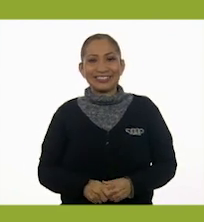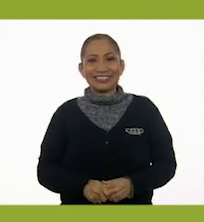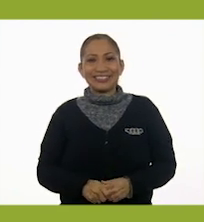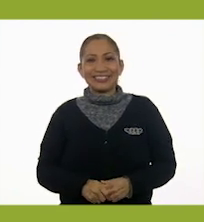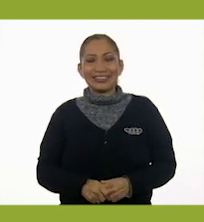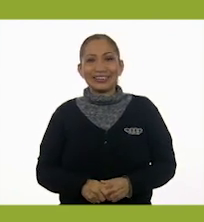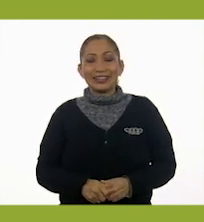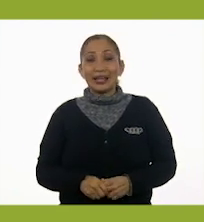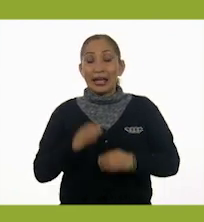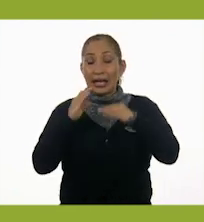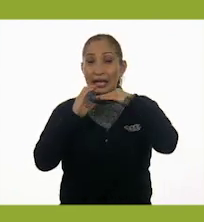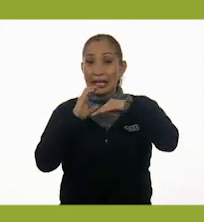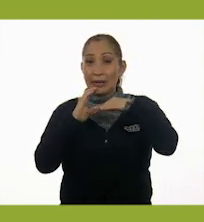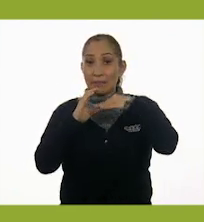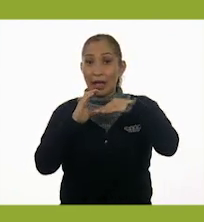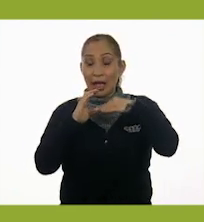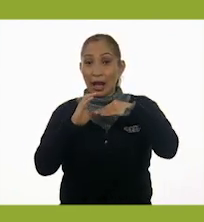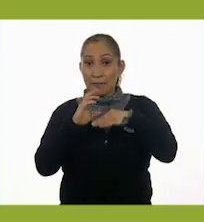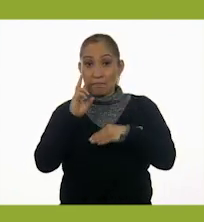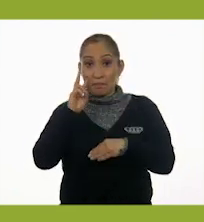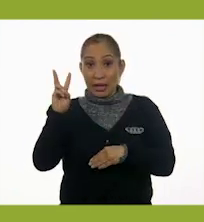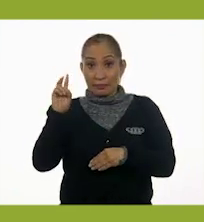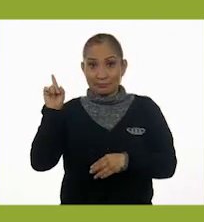sep.gob.mx. Correo: